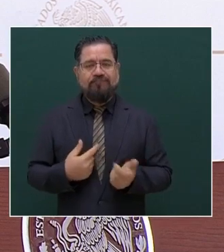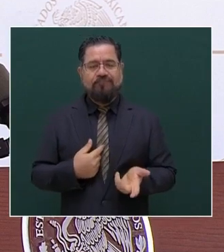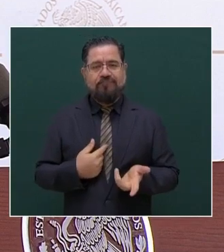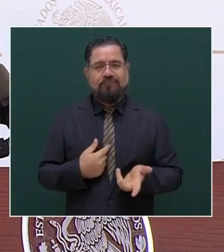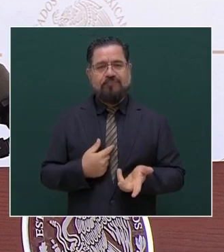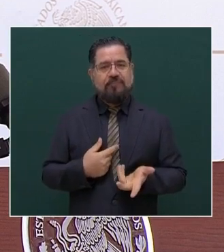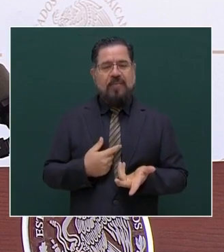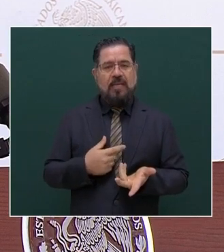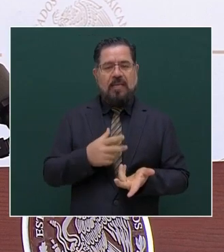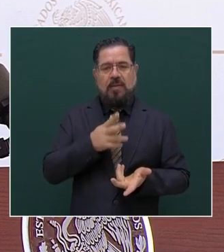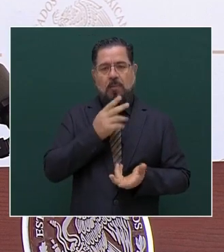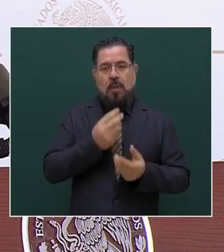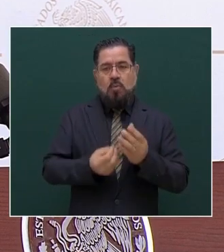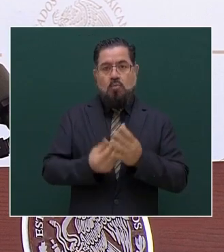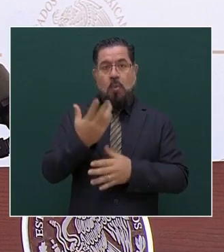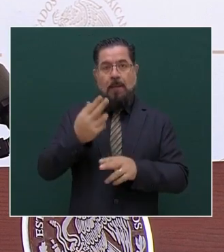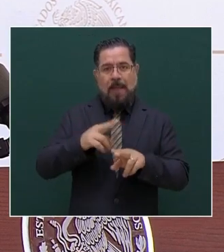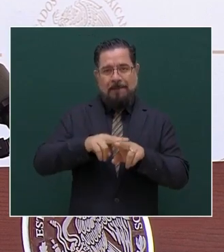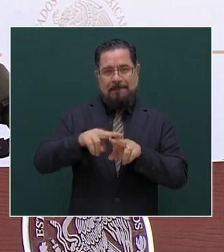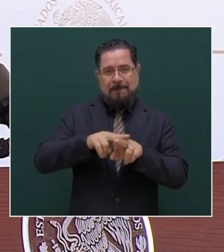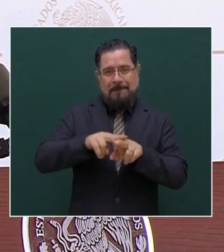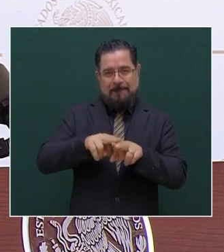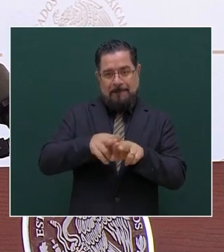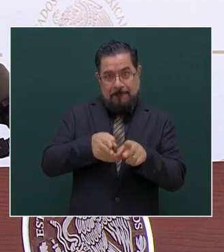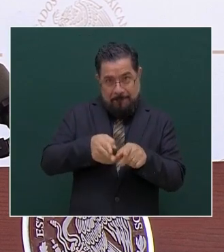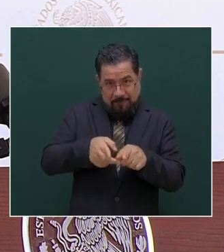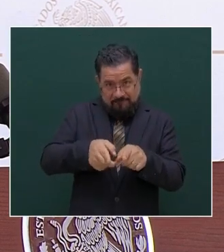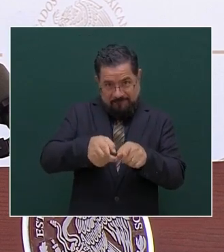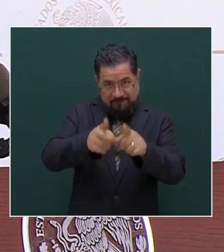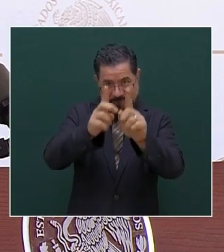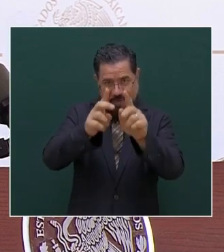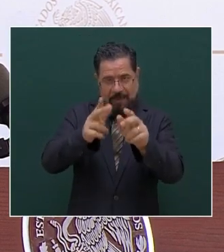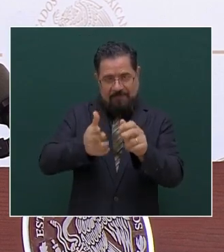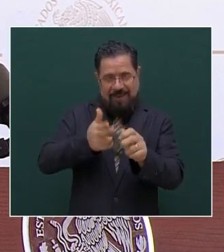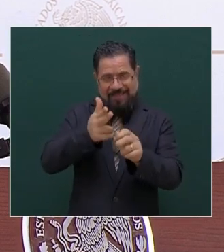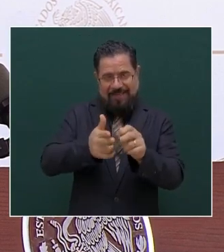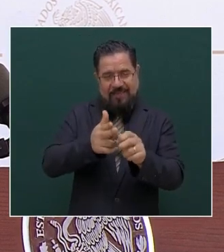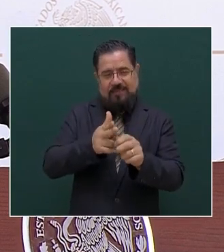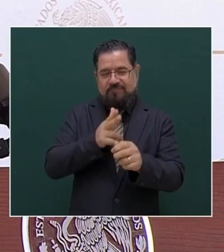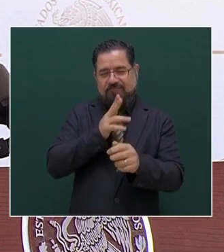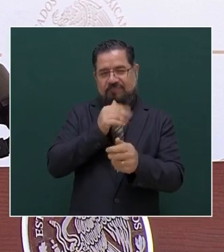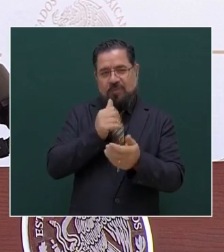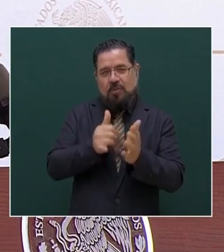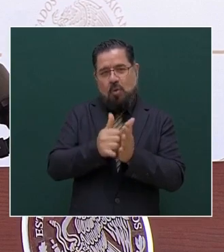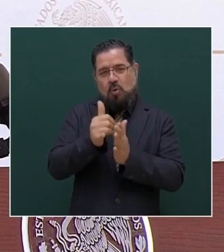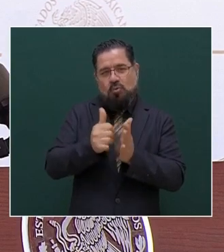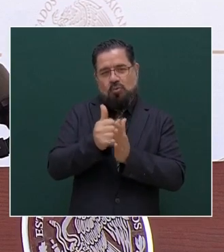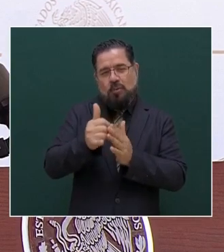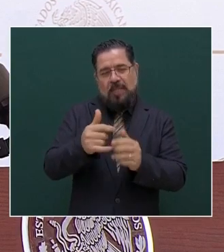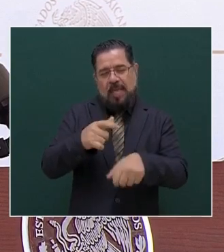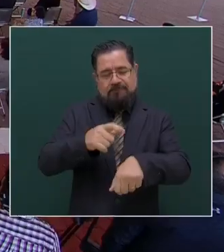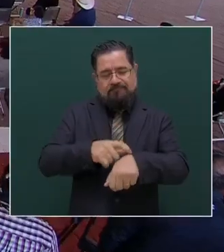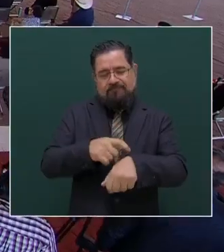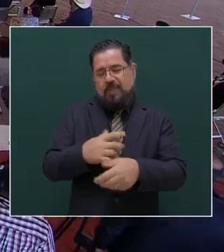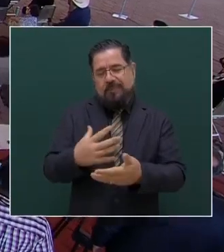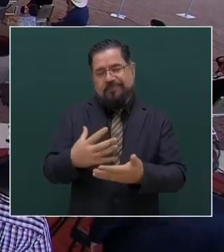construir las nuevas vías o llevar a cabo el mejoramiento de las vías,